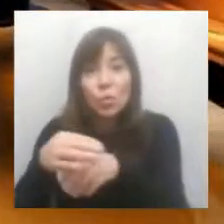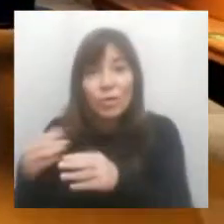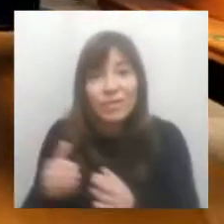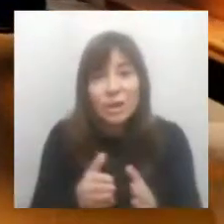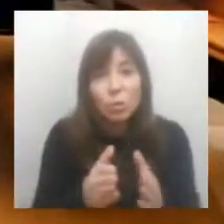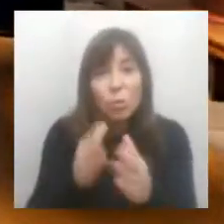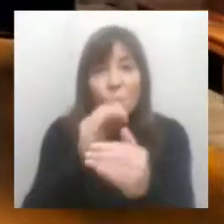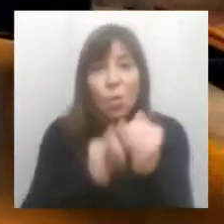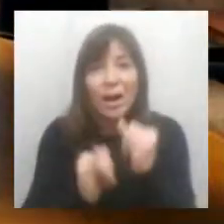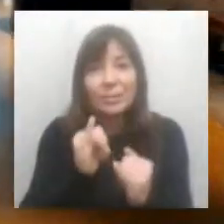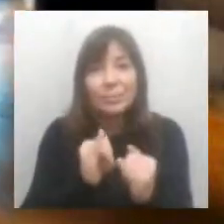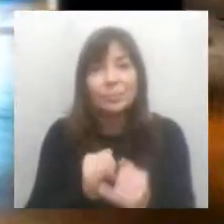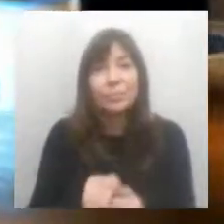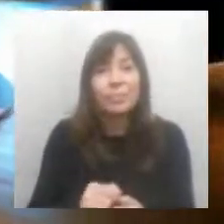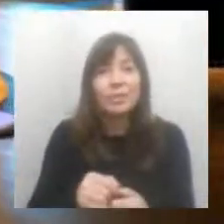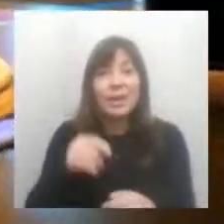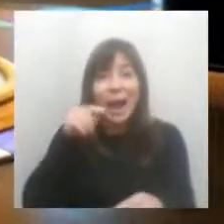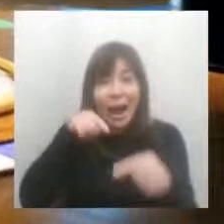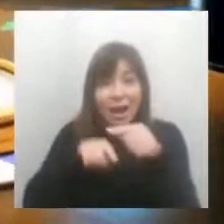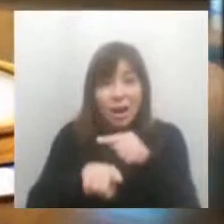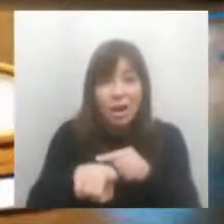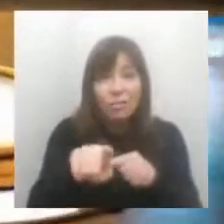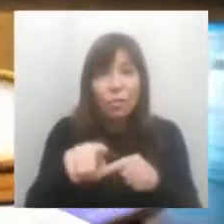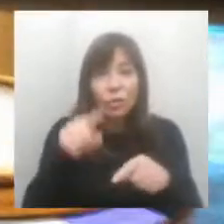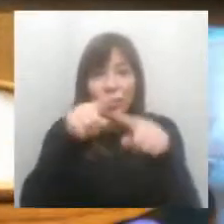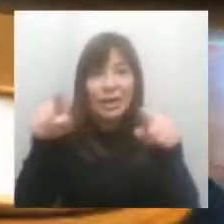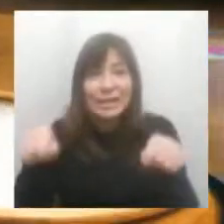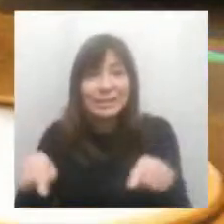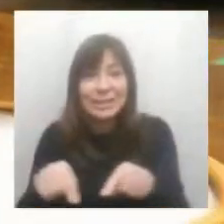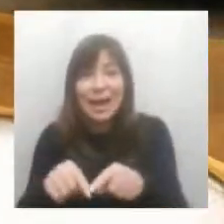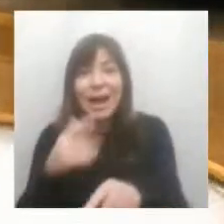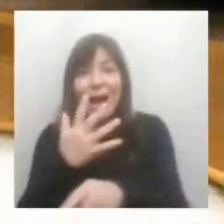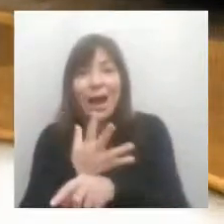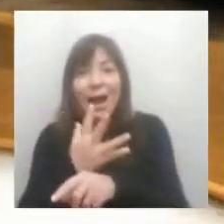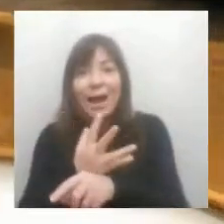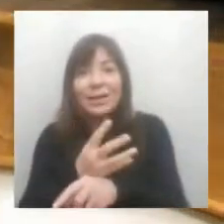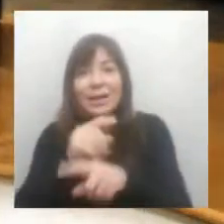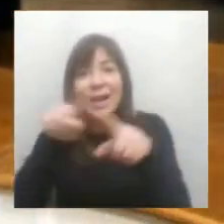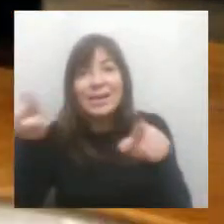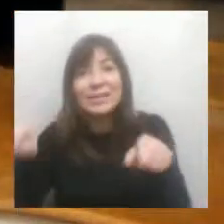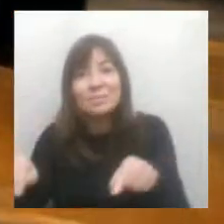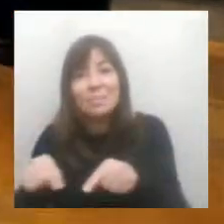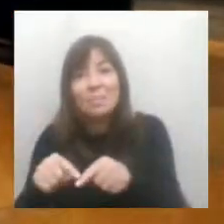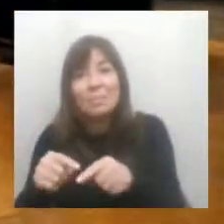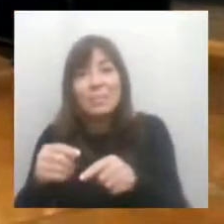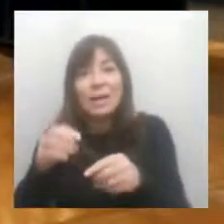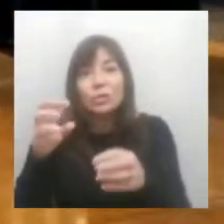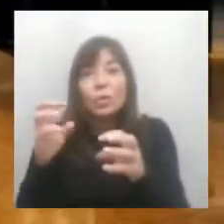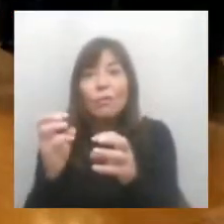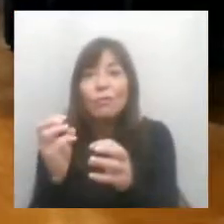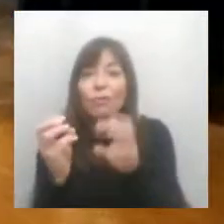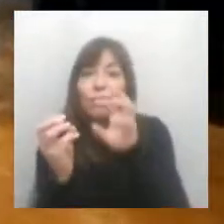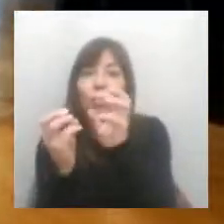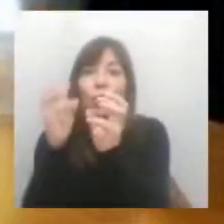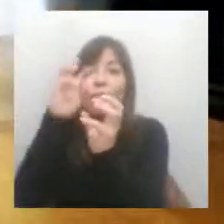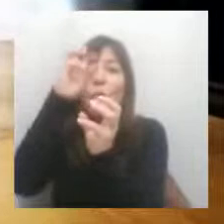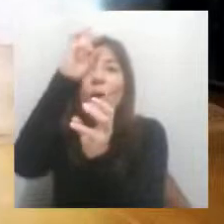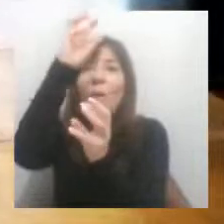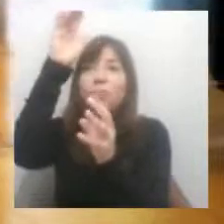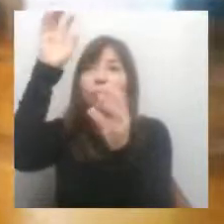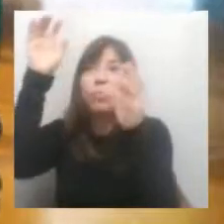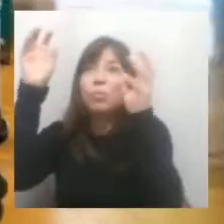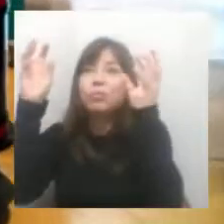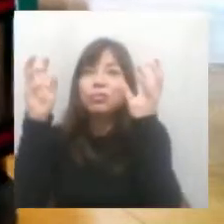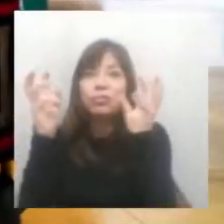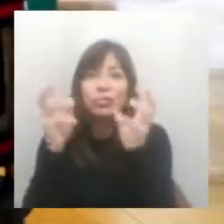fondo de esta sala, entonces, tenemos el espacio burbujas, donde cientos de visitantes antes, de forma diaria, interactúan con uno de los